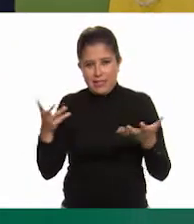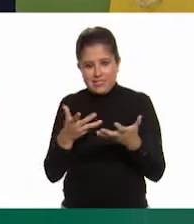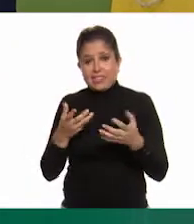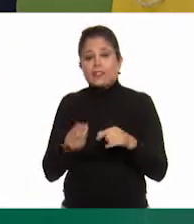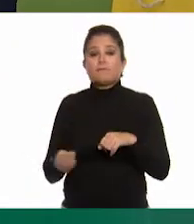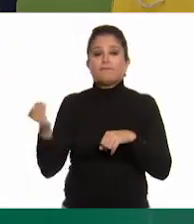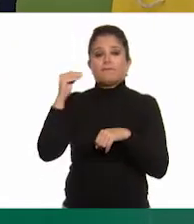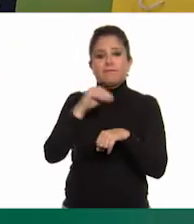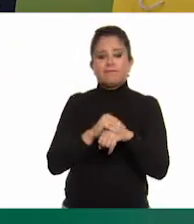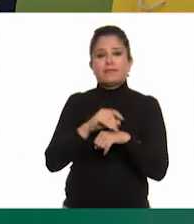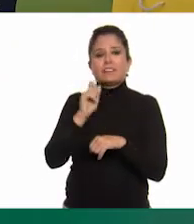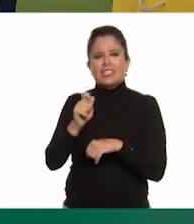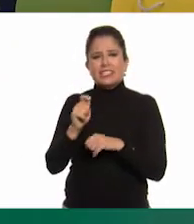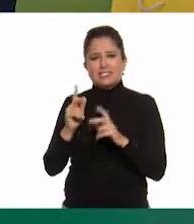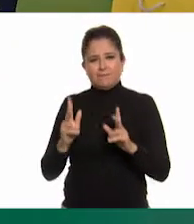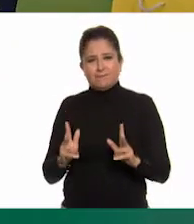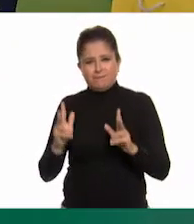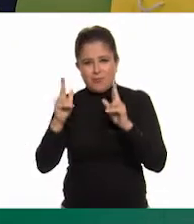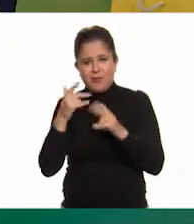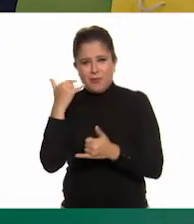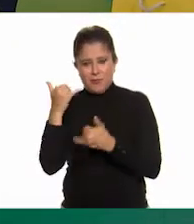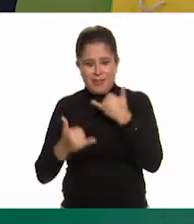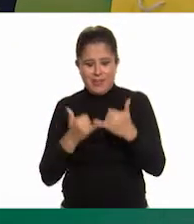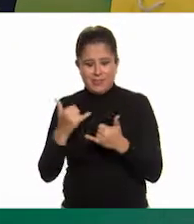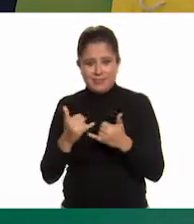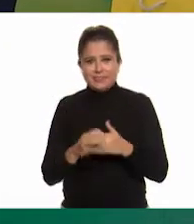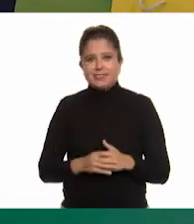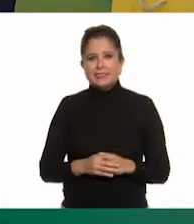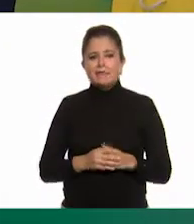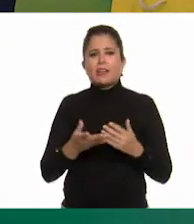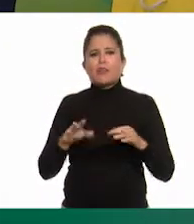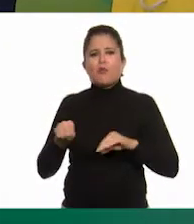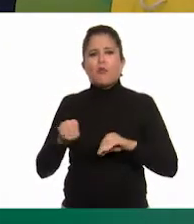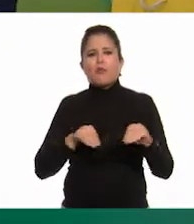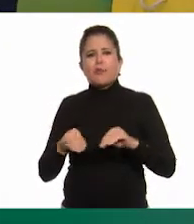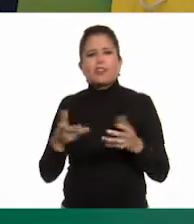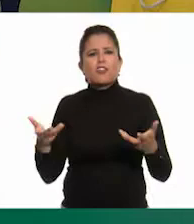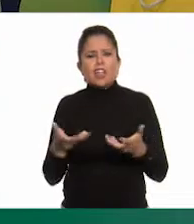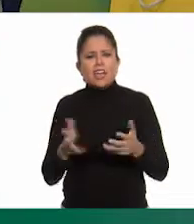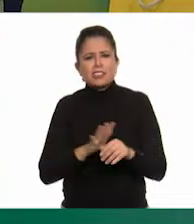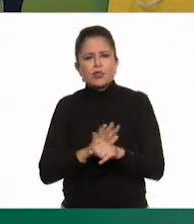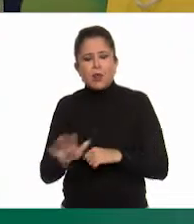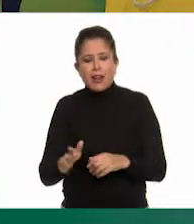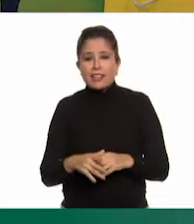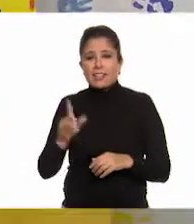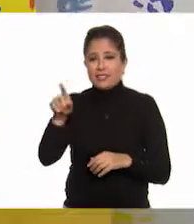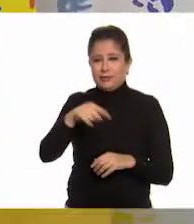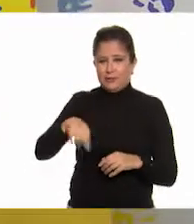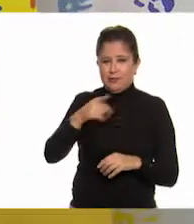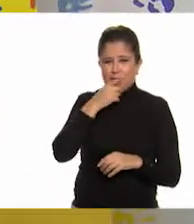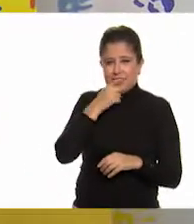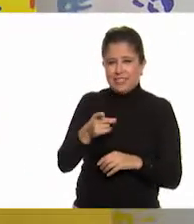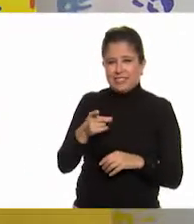agregando este pedacito del juego. ¿Y qué movimientos se hacen en ese pedazo? Cuando decimos...